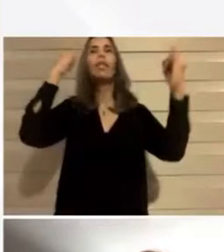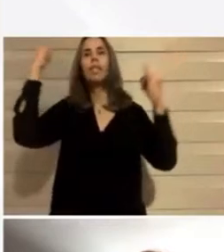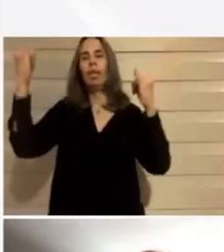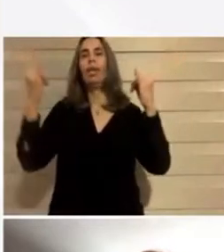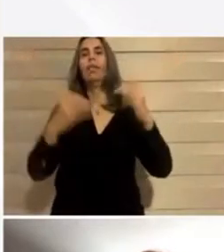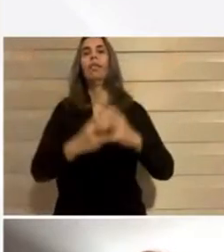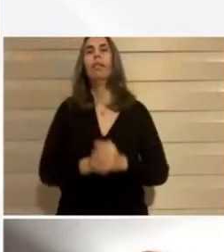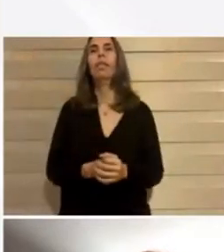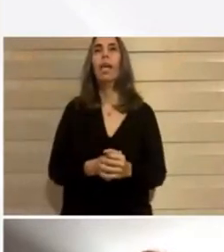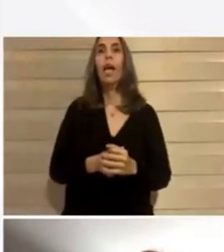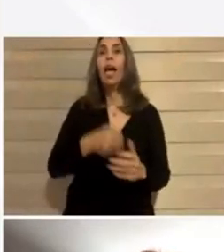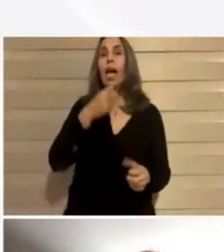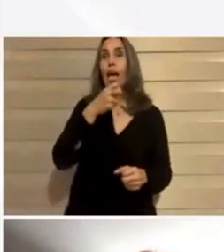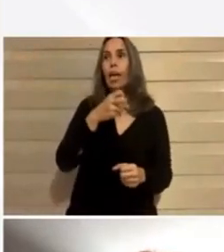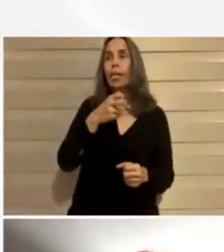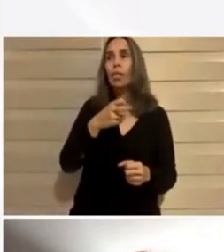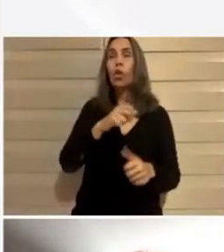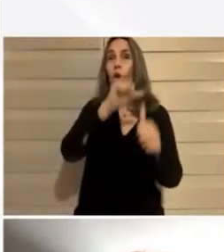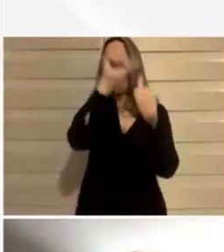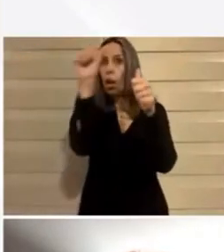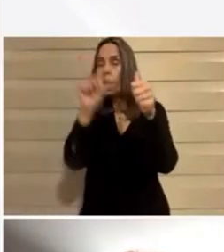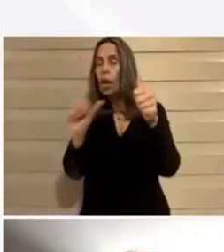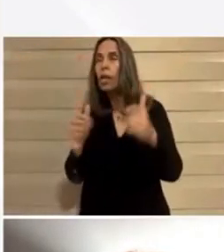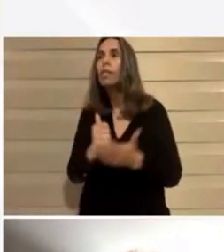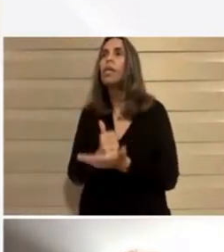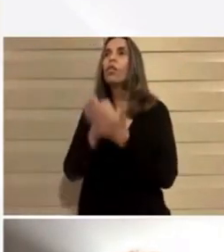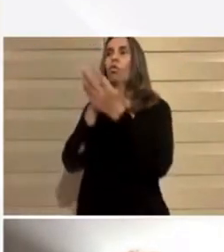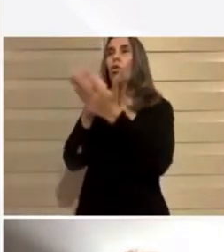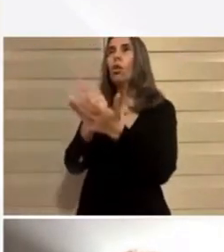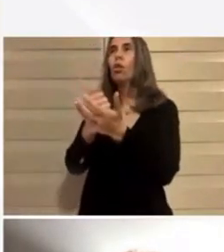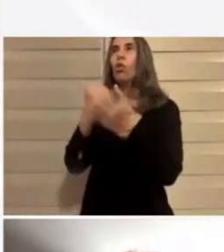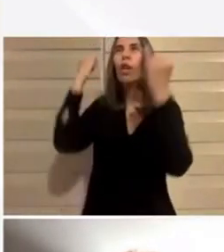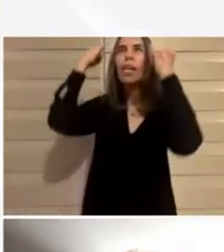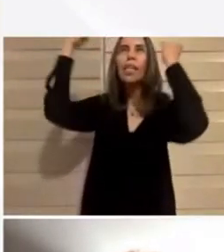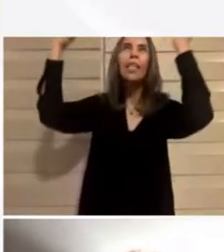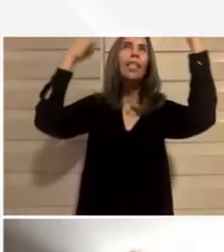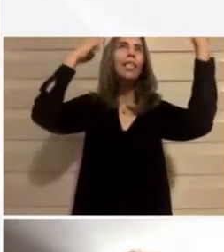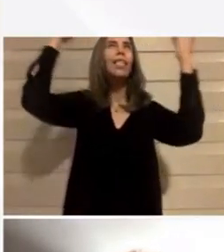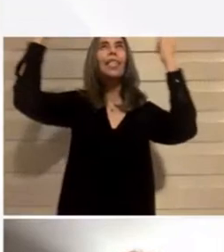da alas para hacer volar nuestra imaginación y crear cosas realmente fáciles.